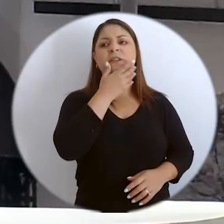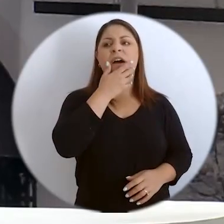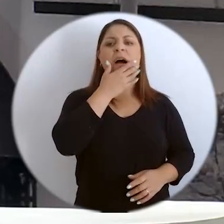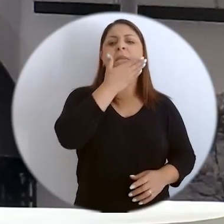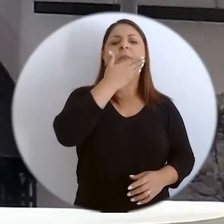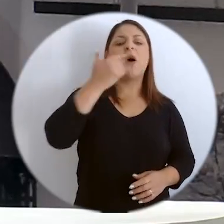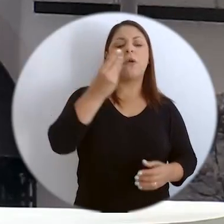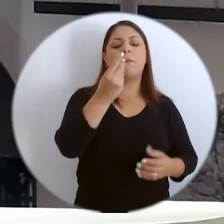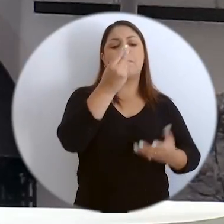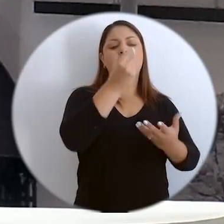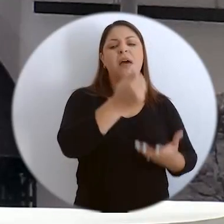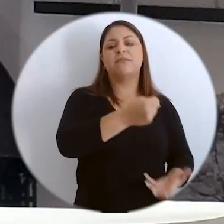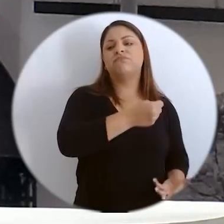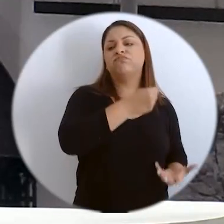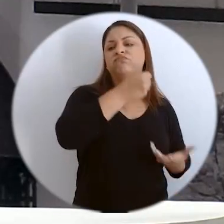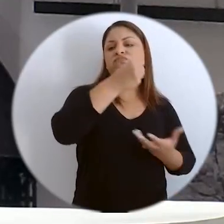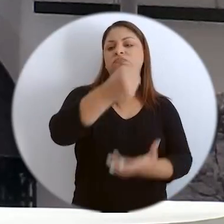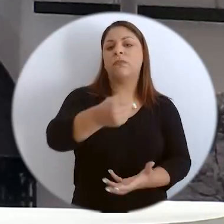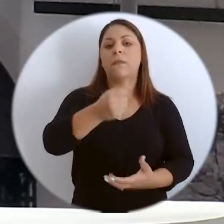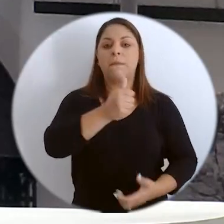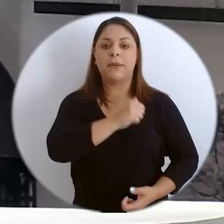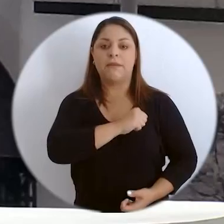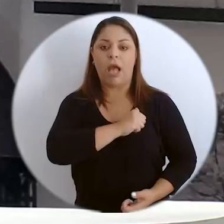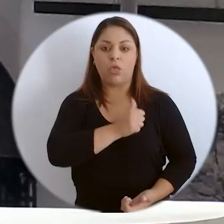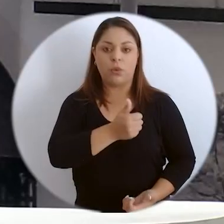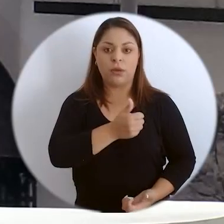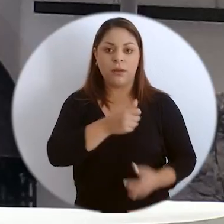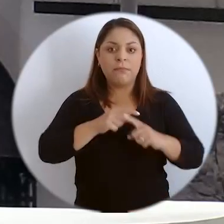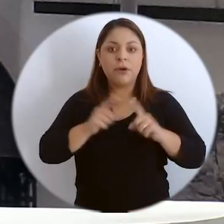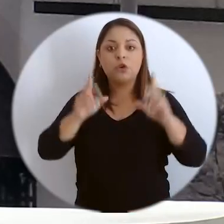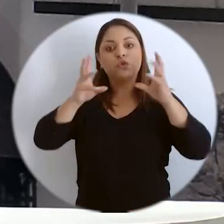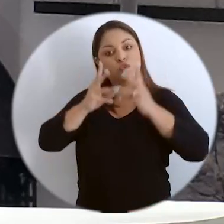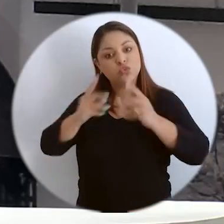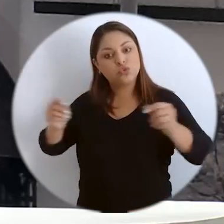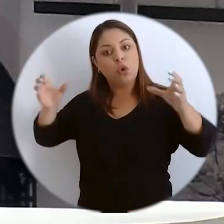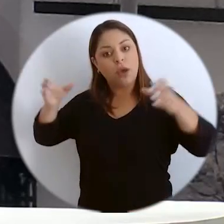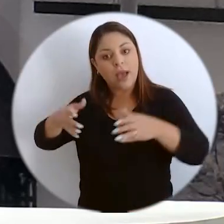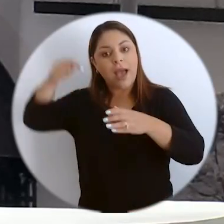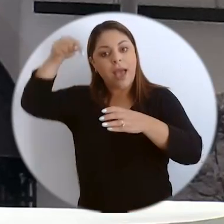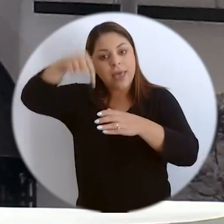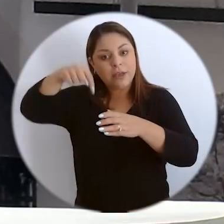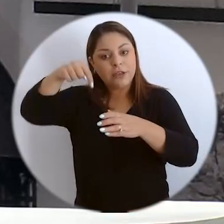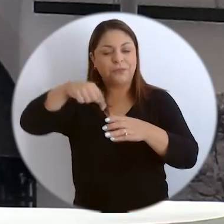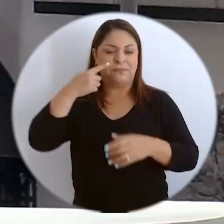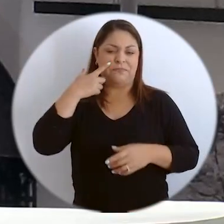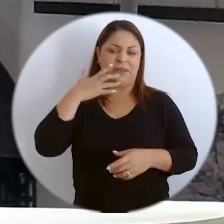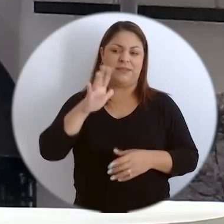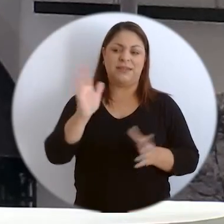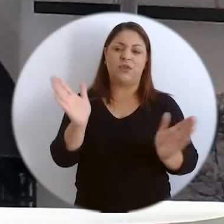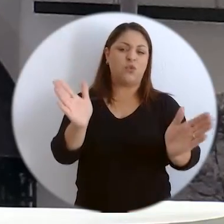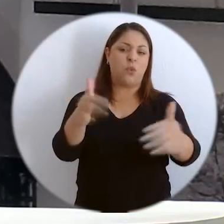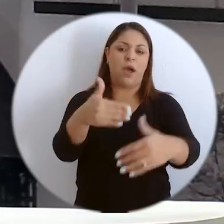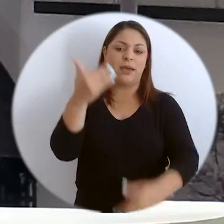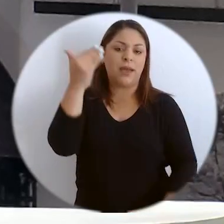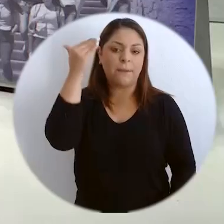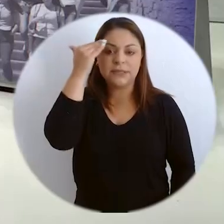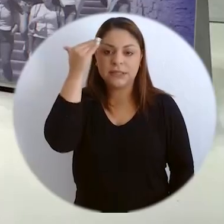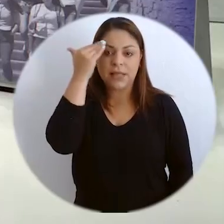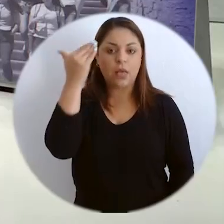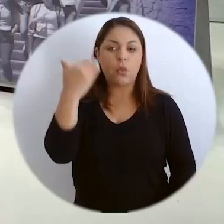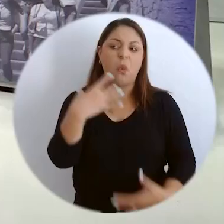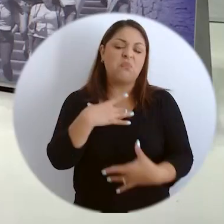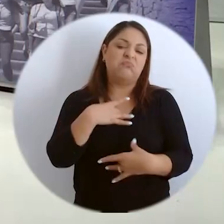ultramillonaria en lo privado y no resolver al interno, entonces pareciera que existe poca capacidad o interés de negociación.